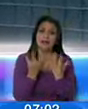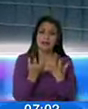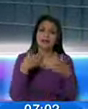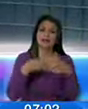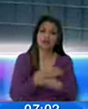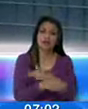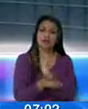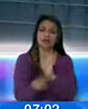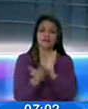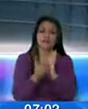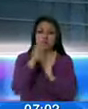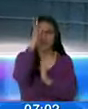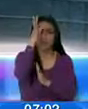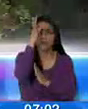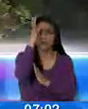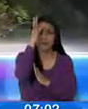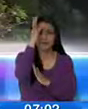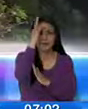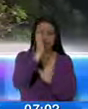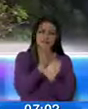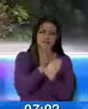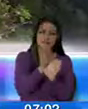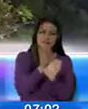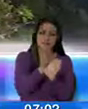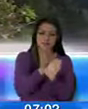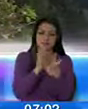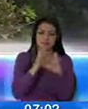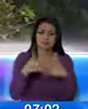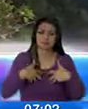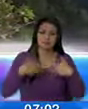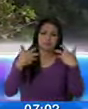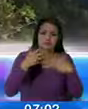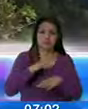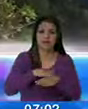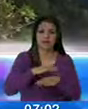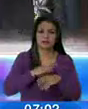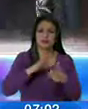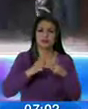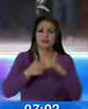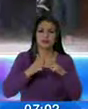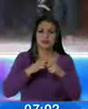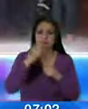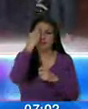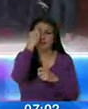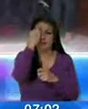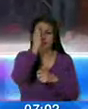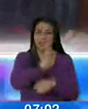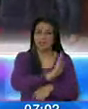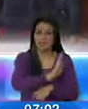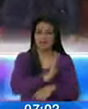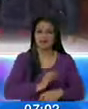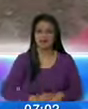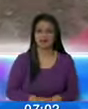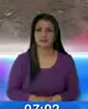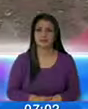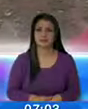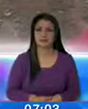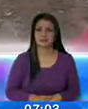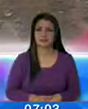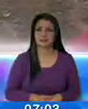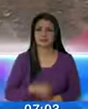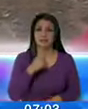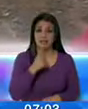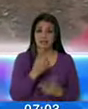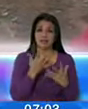nuevamente a un hospital psiquiátrico, pues estaba muy agresivo debido a los trastornos mentales que padece. Que desean que lo